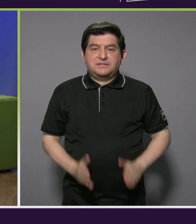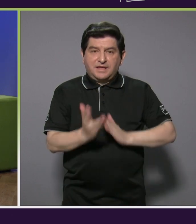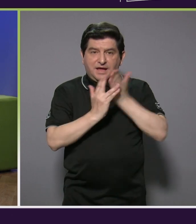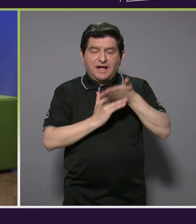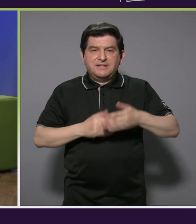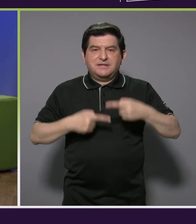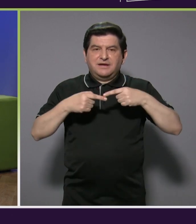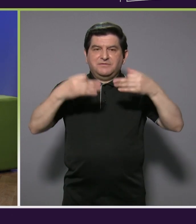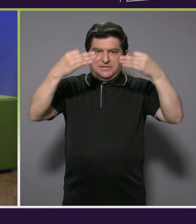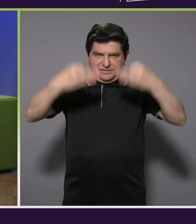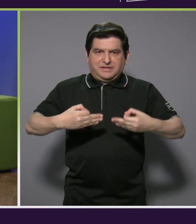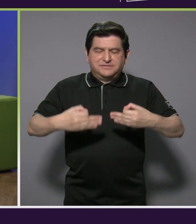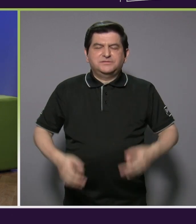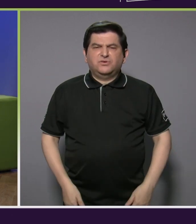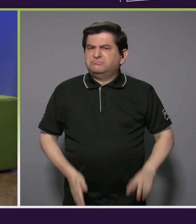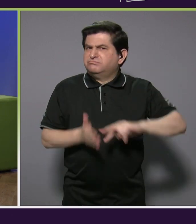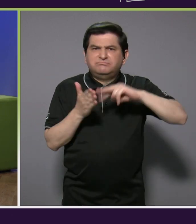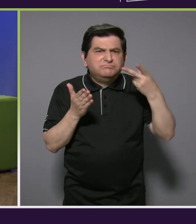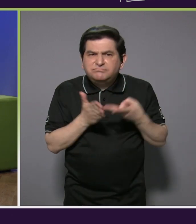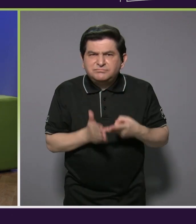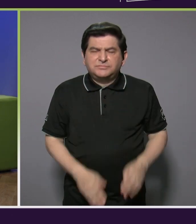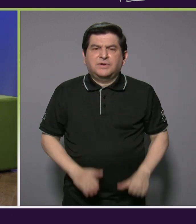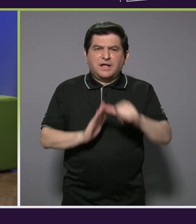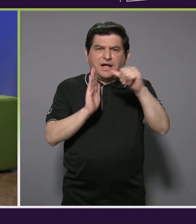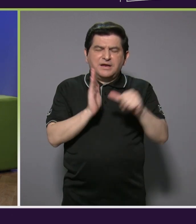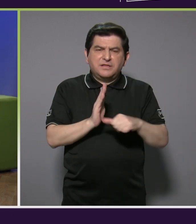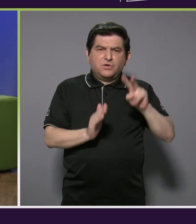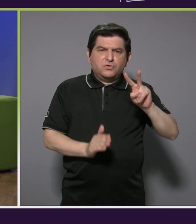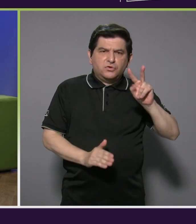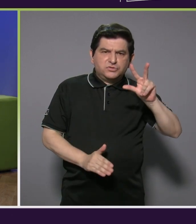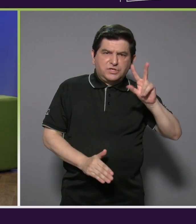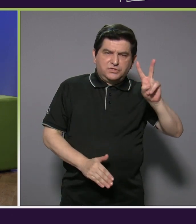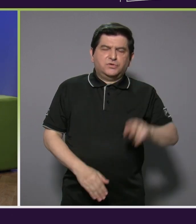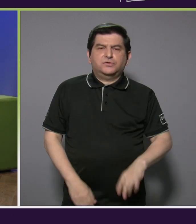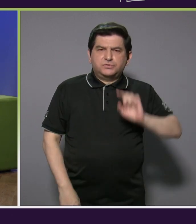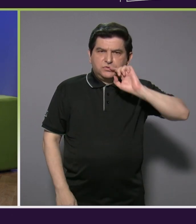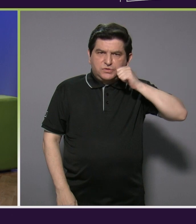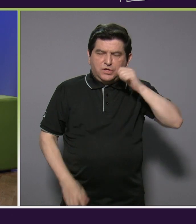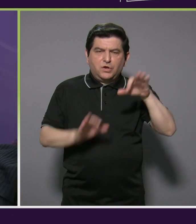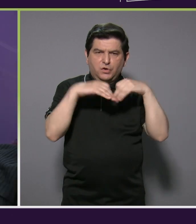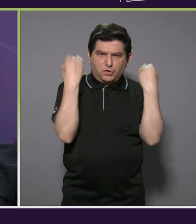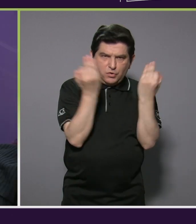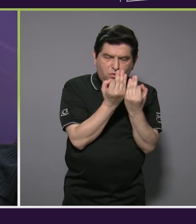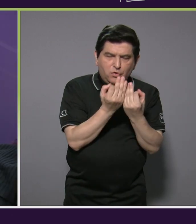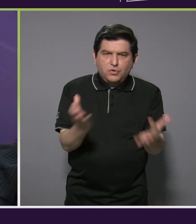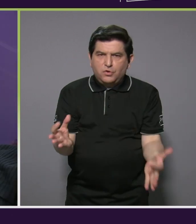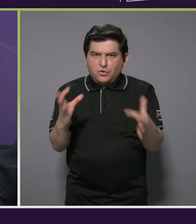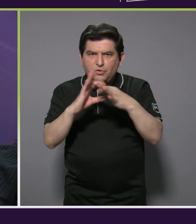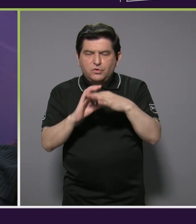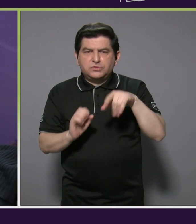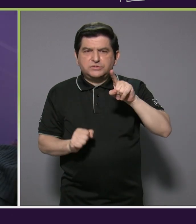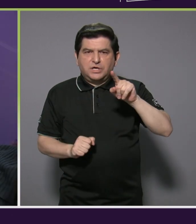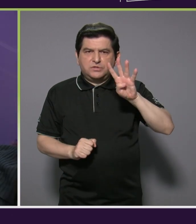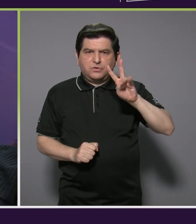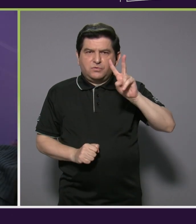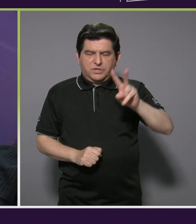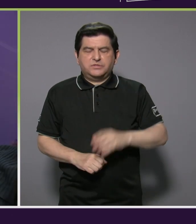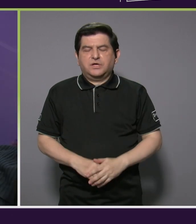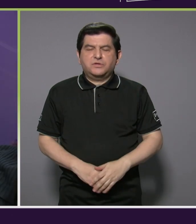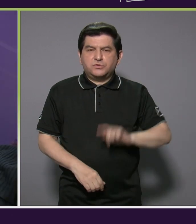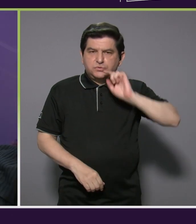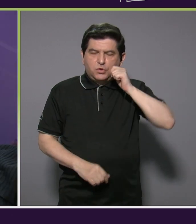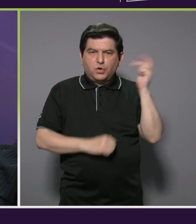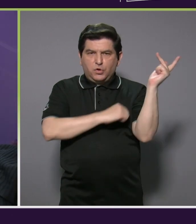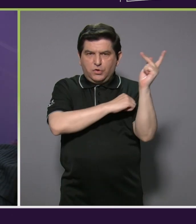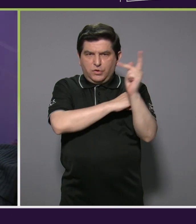sentencia. ¿Qué quiere decir esto? Que entonces juntamos el artículo 232 del Código de Familia junto con el 142 bis del Código